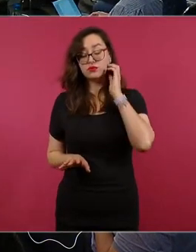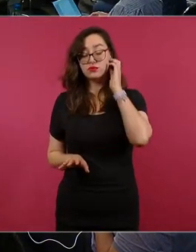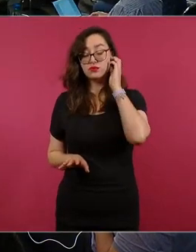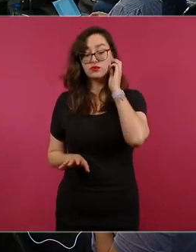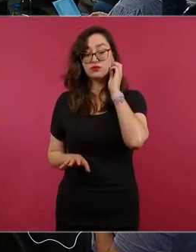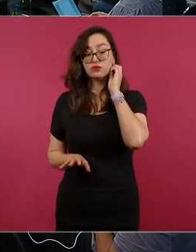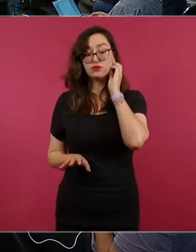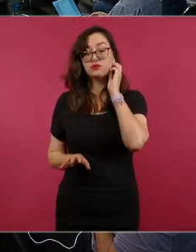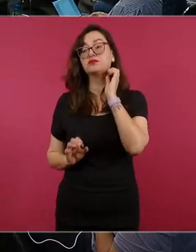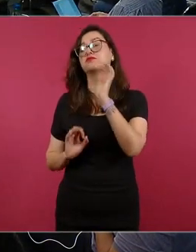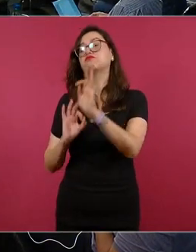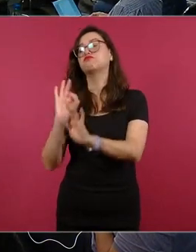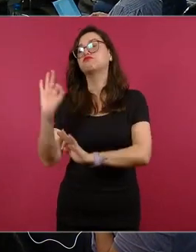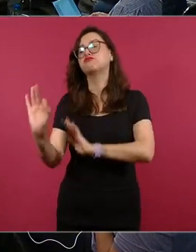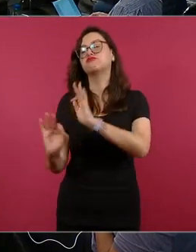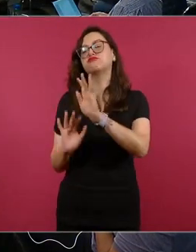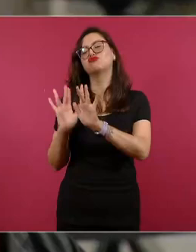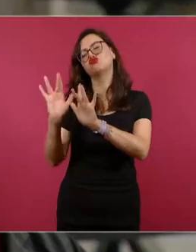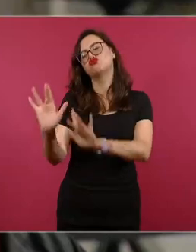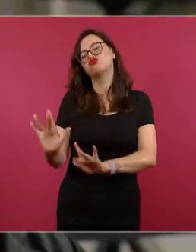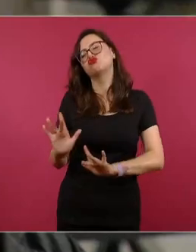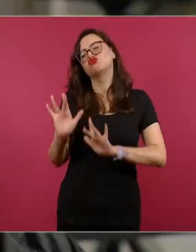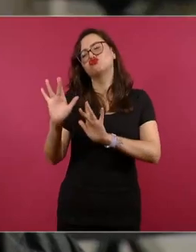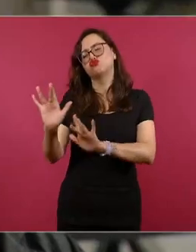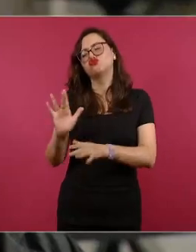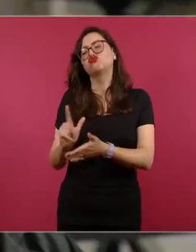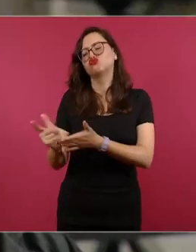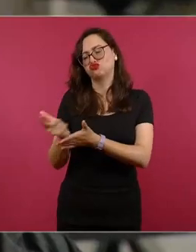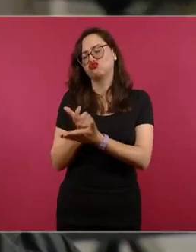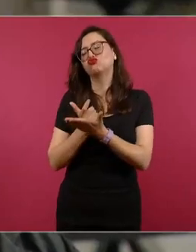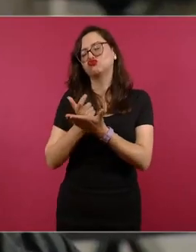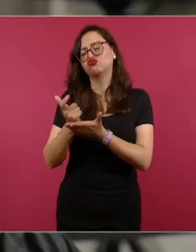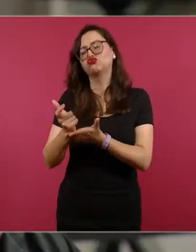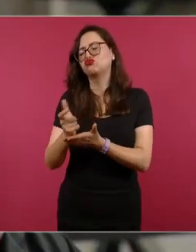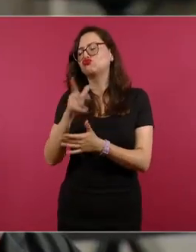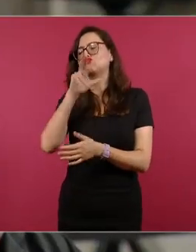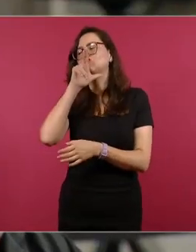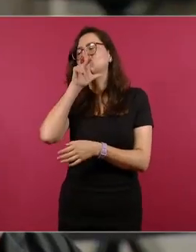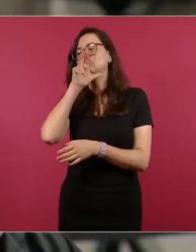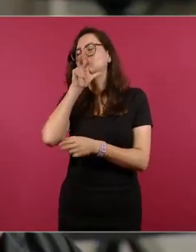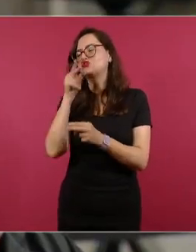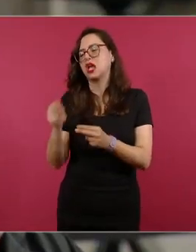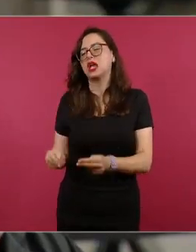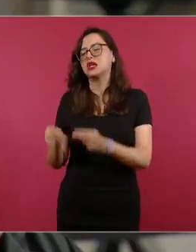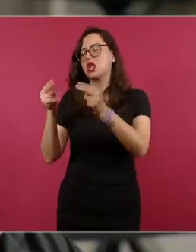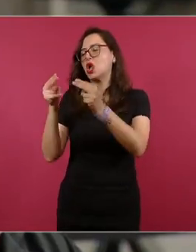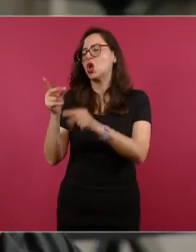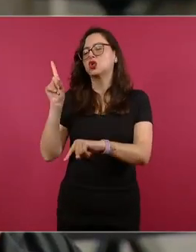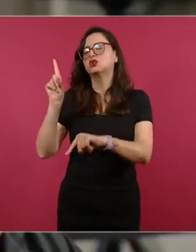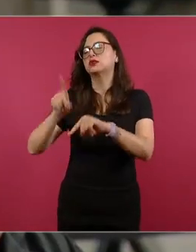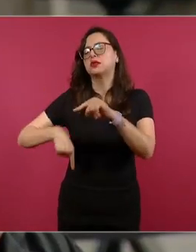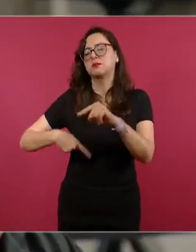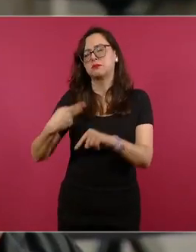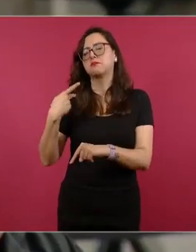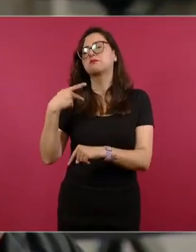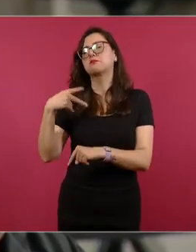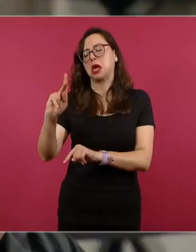con consideración y recibió una indemnización económica por la remoción de su caseta comercial.